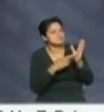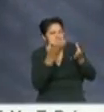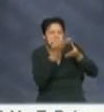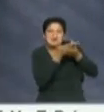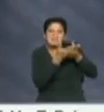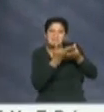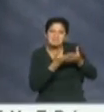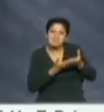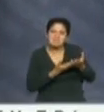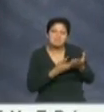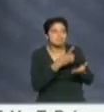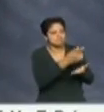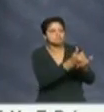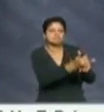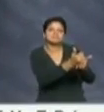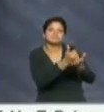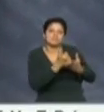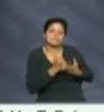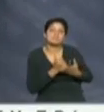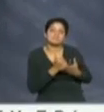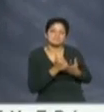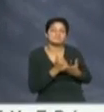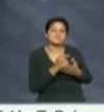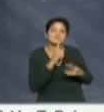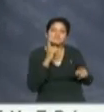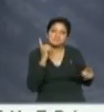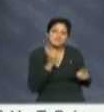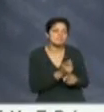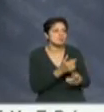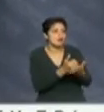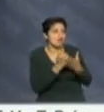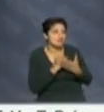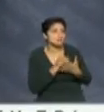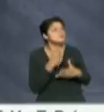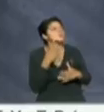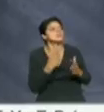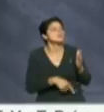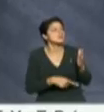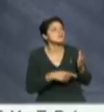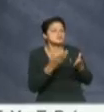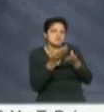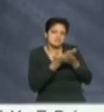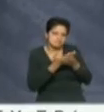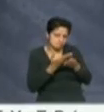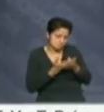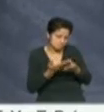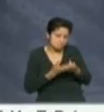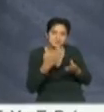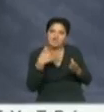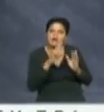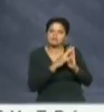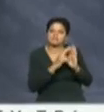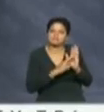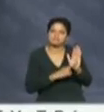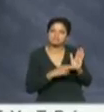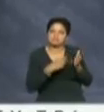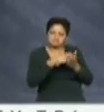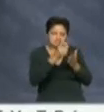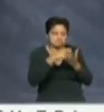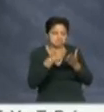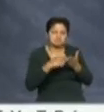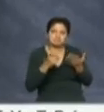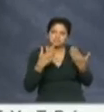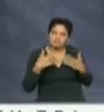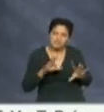y para qué. Muy bien. Fue todo factible, me ayudaron con los documentos, me dieron los requisitos y para qué fue